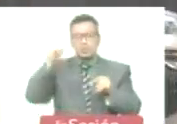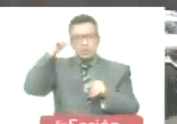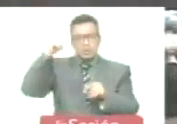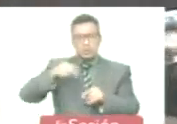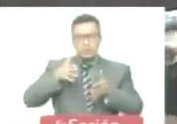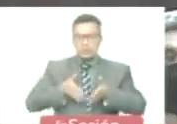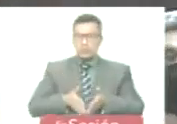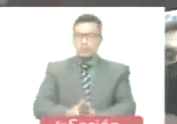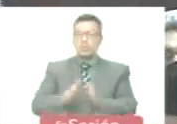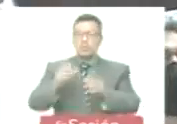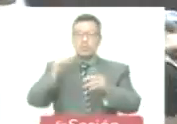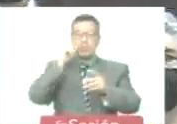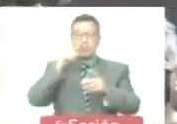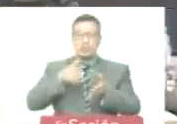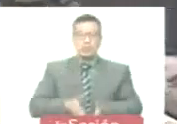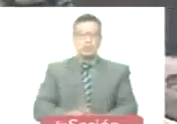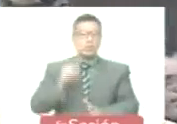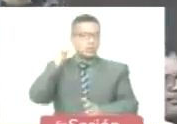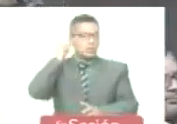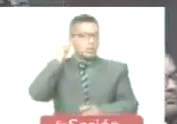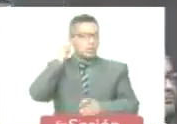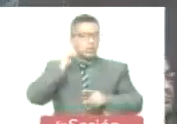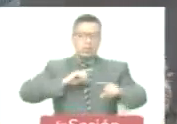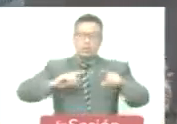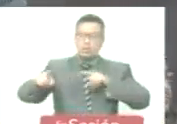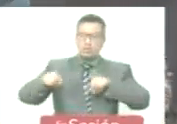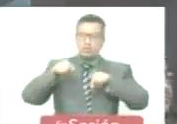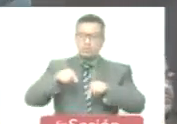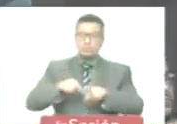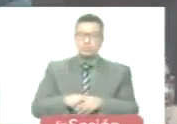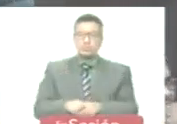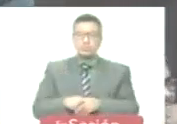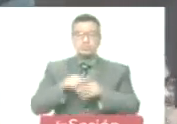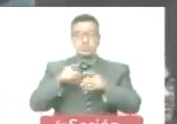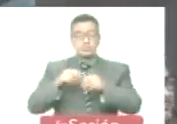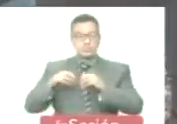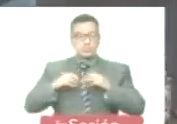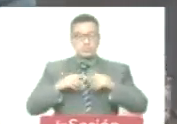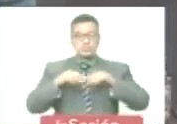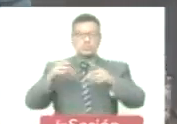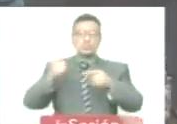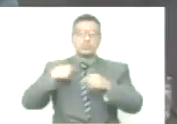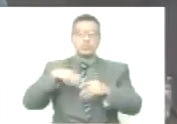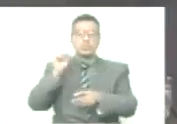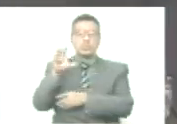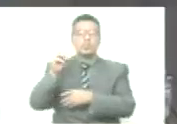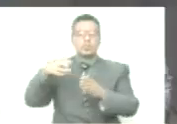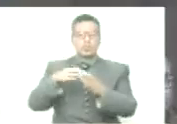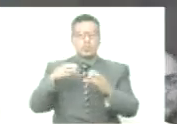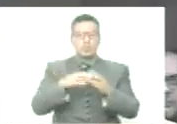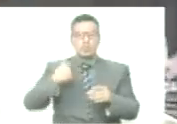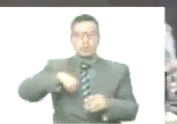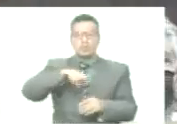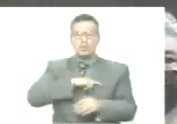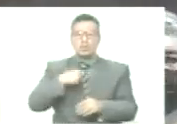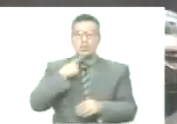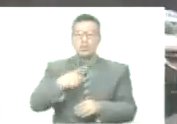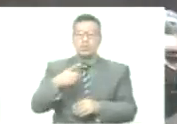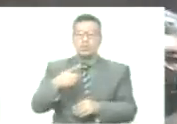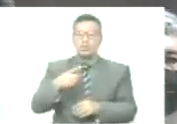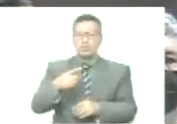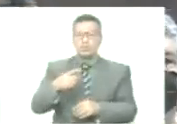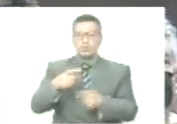hijos e hijas de quienes legislan desde ese espíritu del Congreso de Angostura, donde decía nuestro libertador